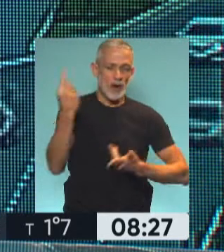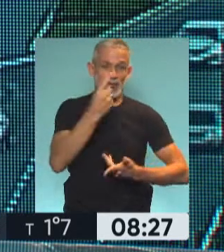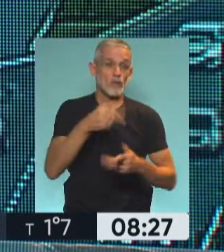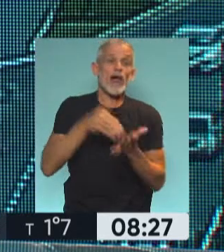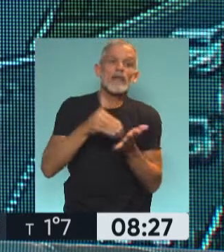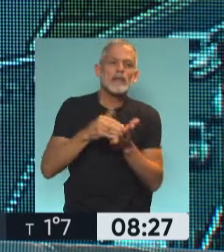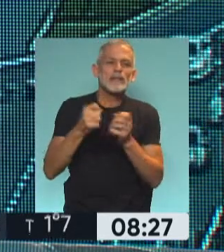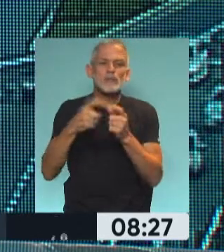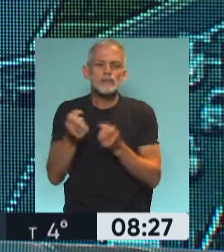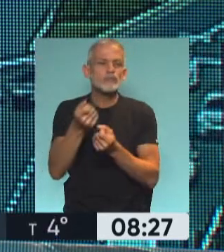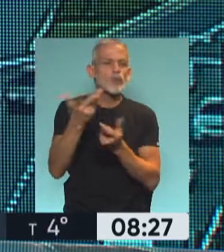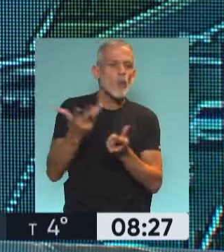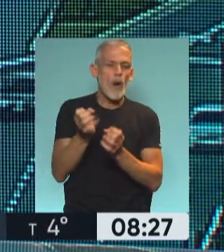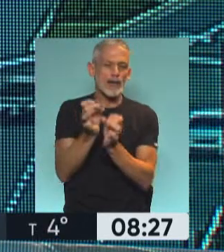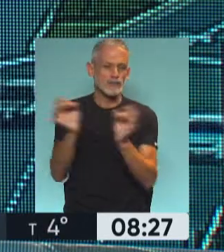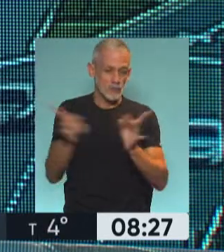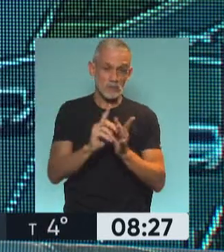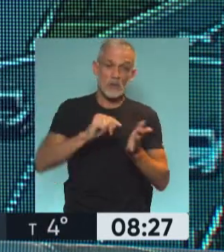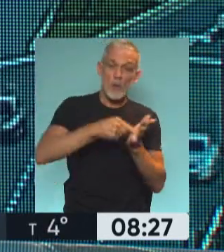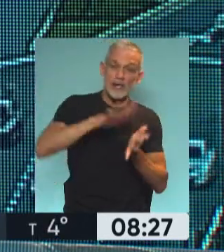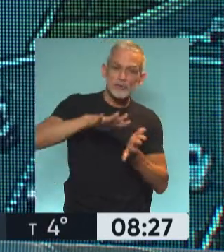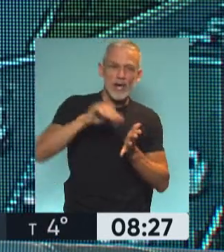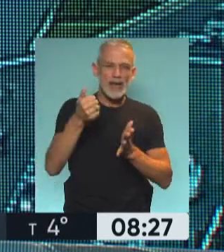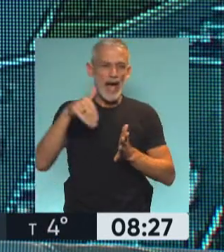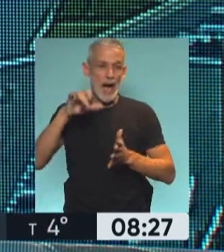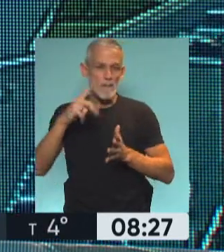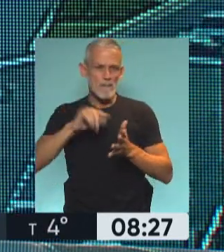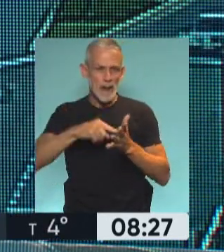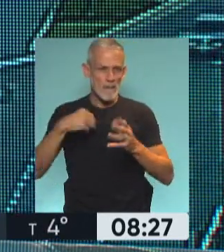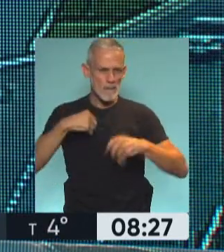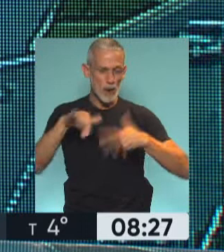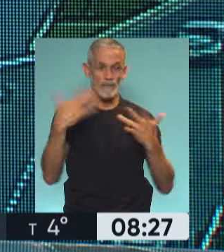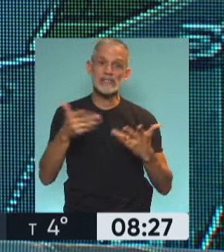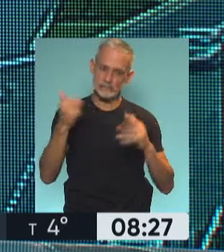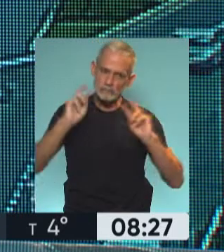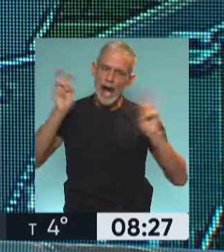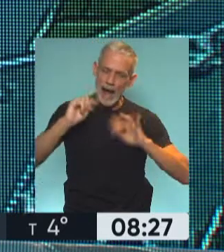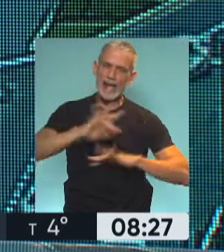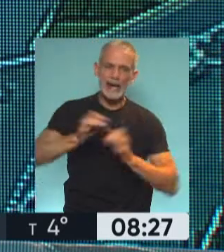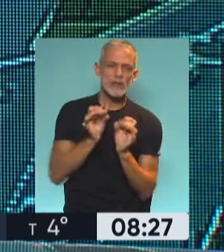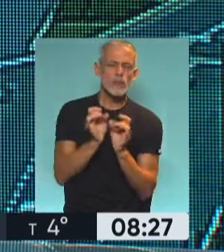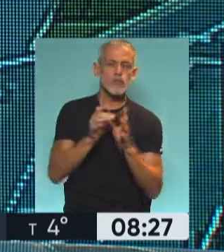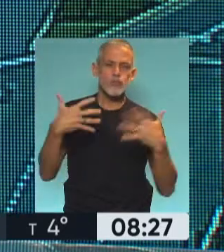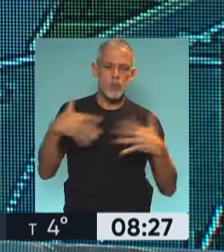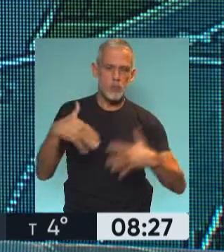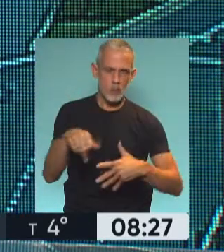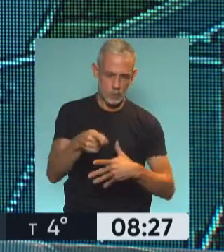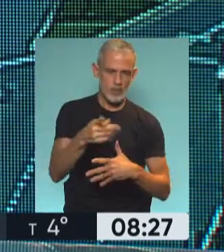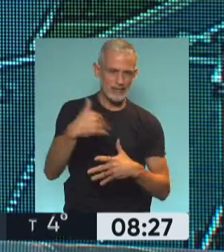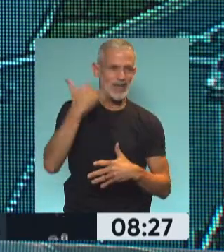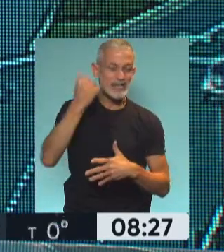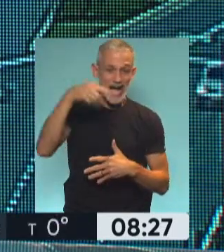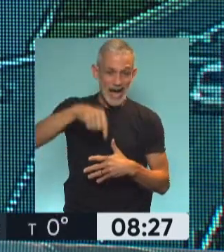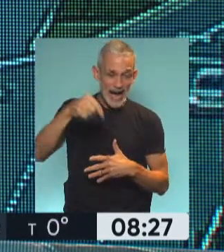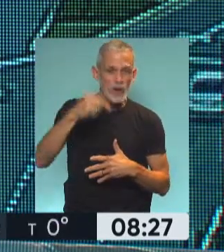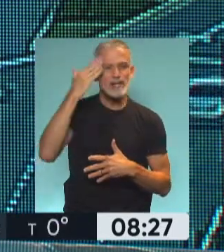de contagios. El AMBA y la Ciudad de Buenos Aires forma parte justamente del sector que está en alerta epidemiológico. Por eso ya mismo